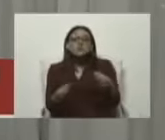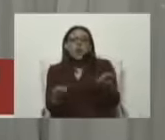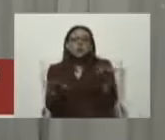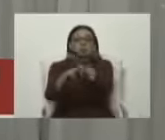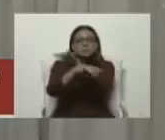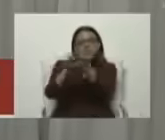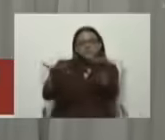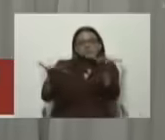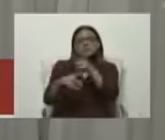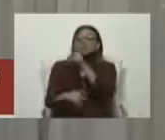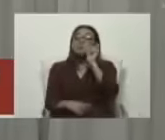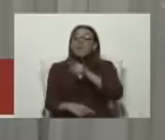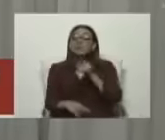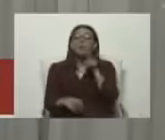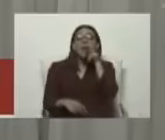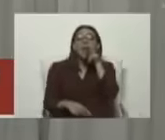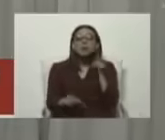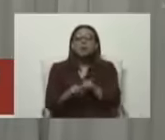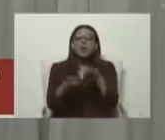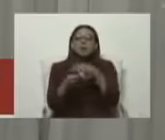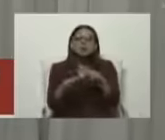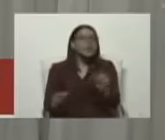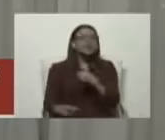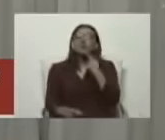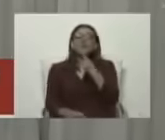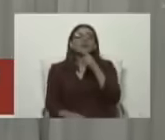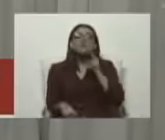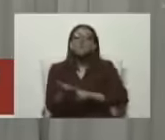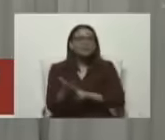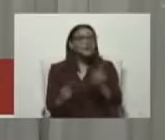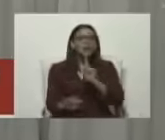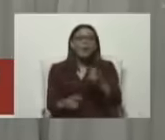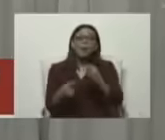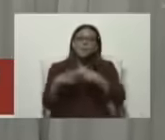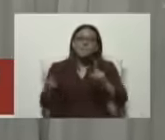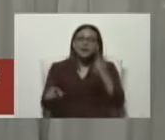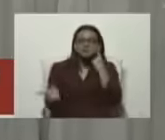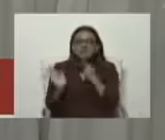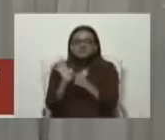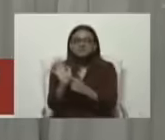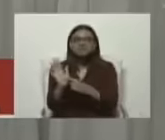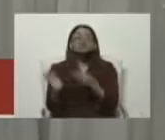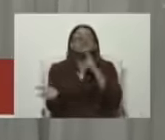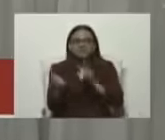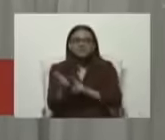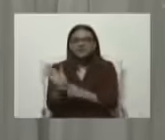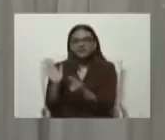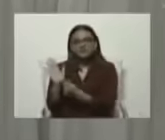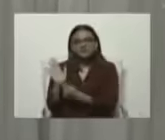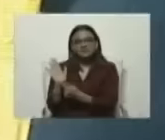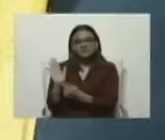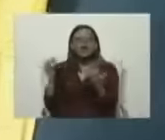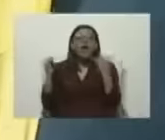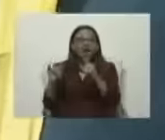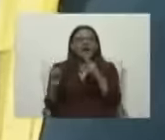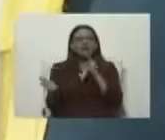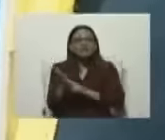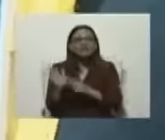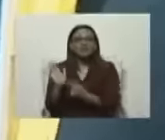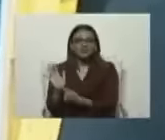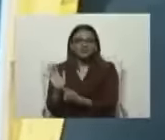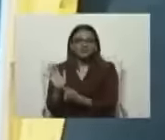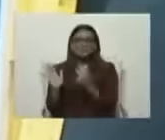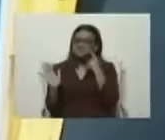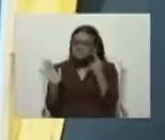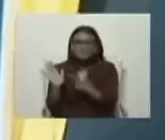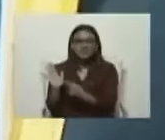de marketing, tienes que hablar suavecito, trata de no decir la verdad, pero por más que se tongoneen, siempre se les ve el bojote. Aquí